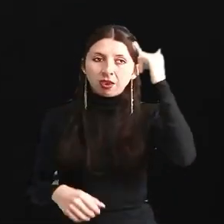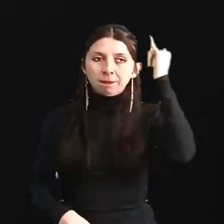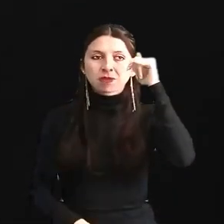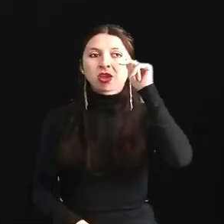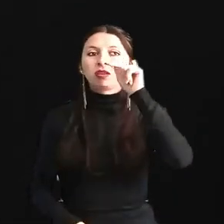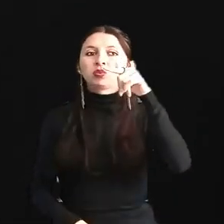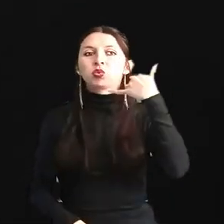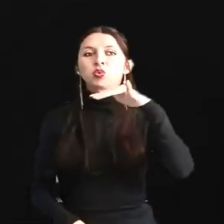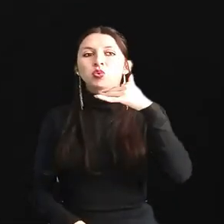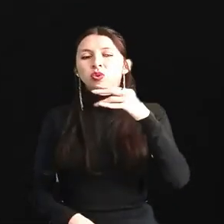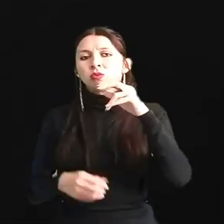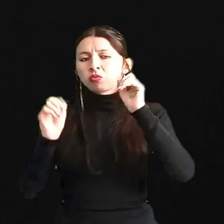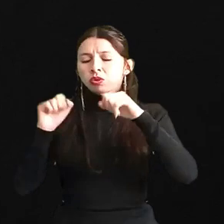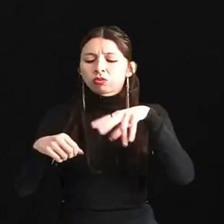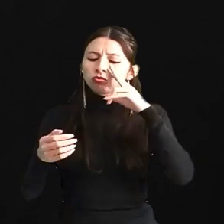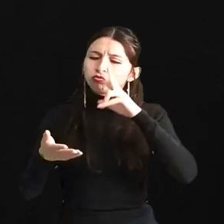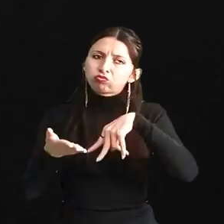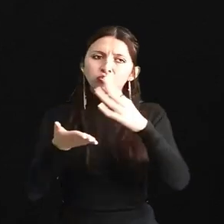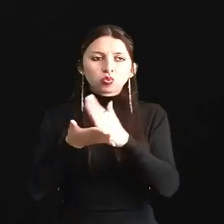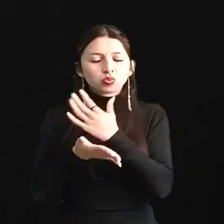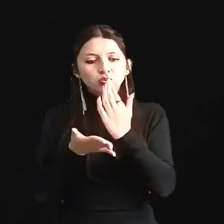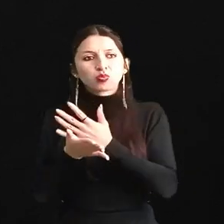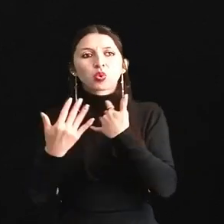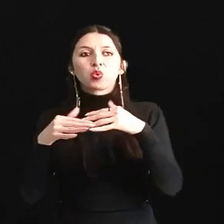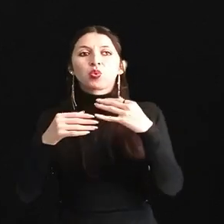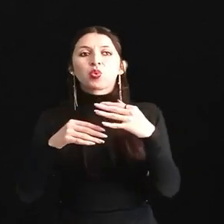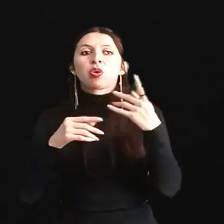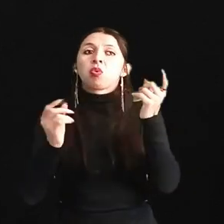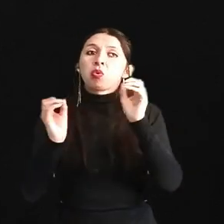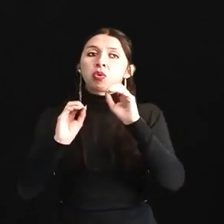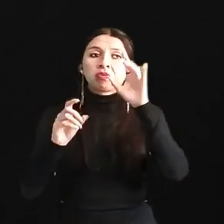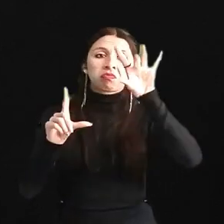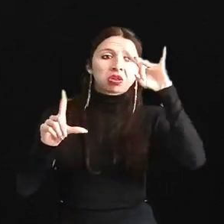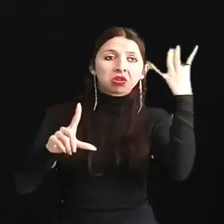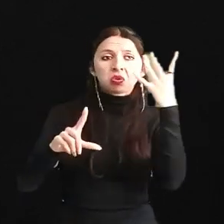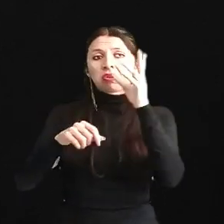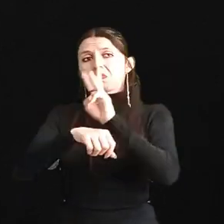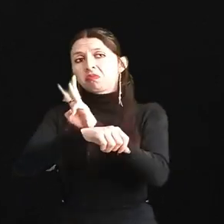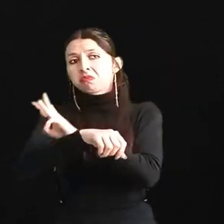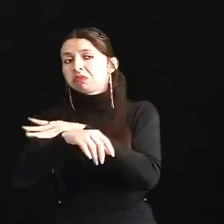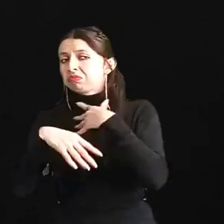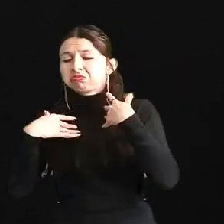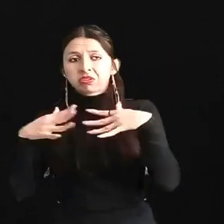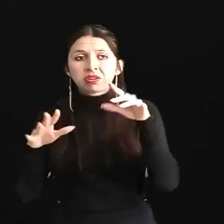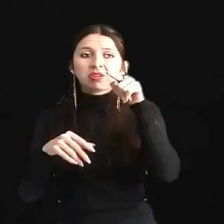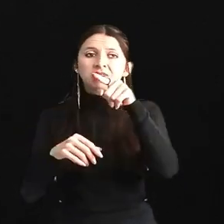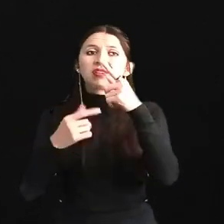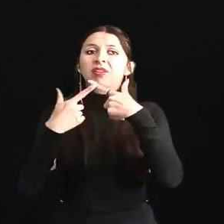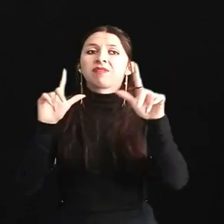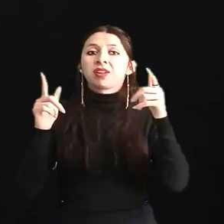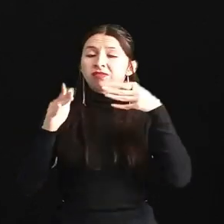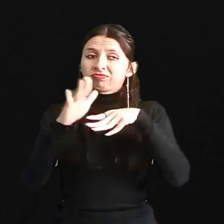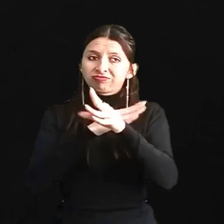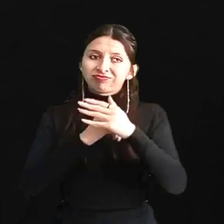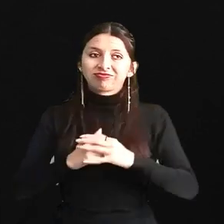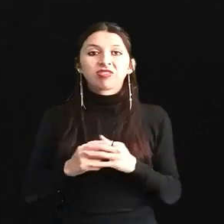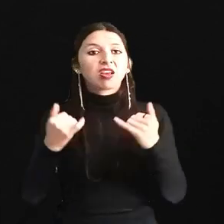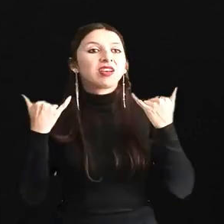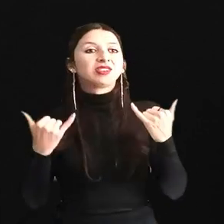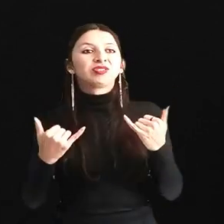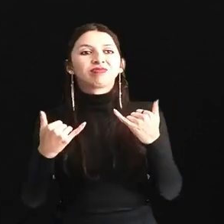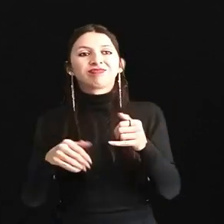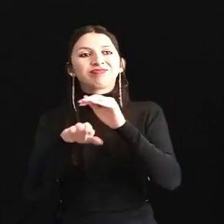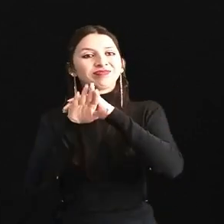los académicos para que puedan también referenciar esta revista que en el campo editorial es bien importante también y de alto impacto